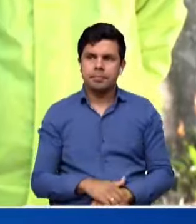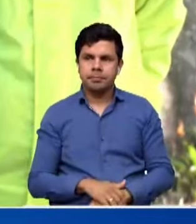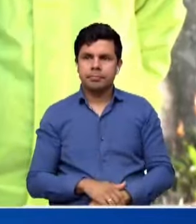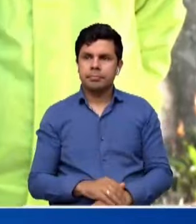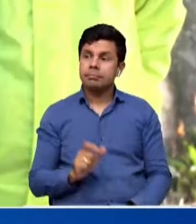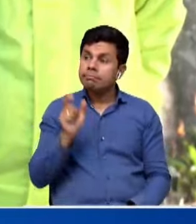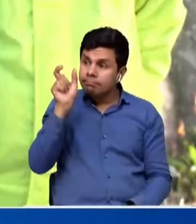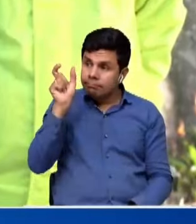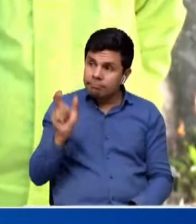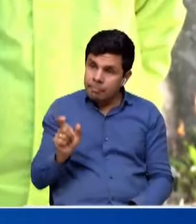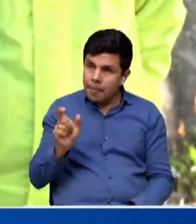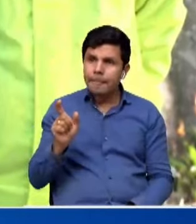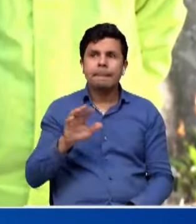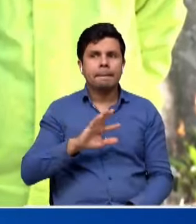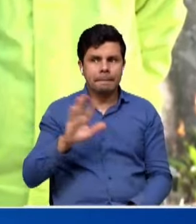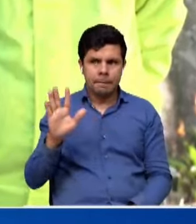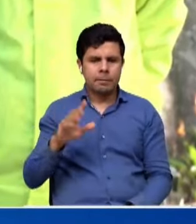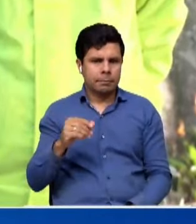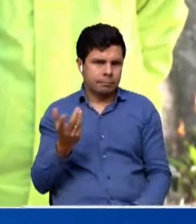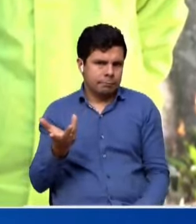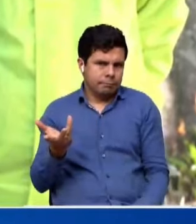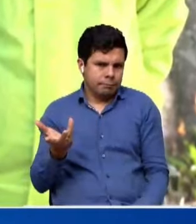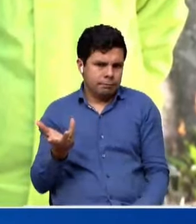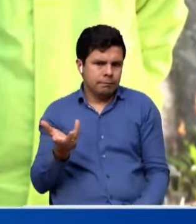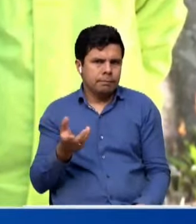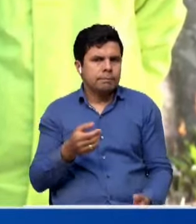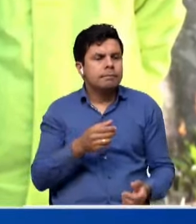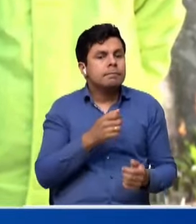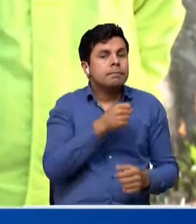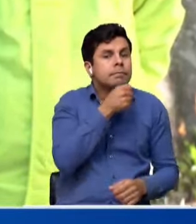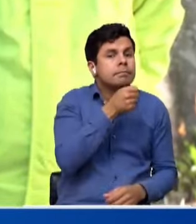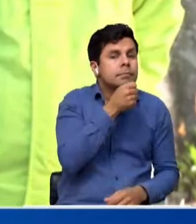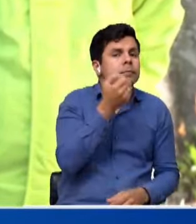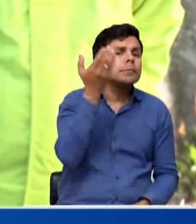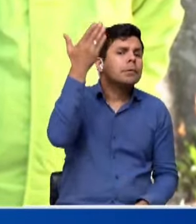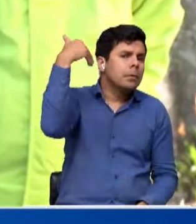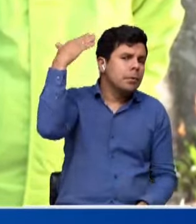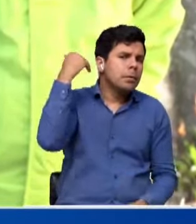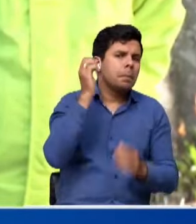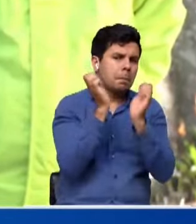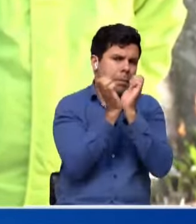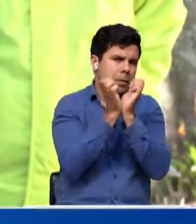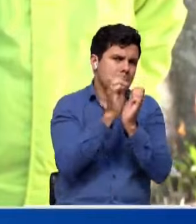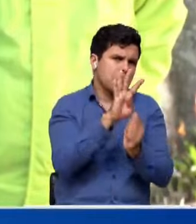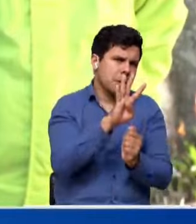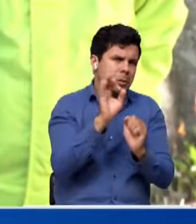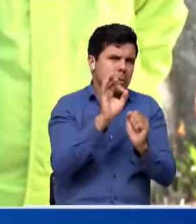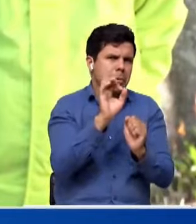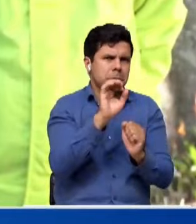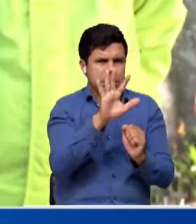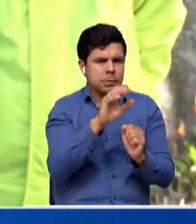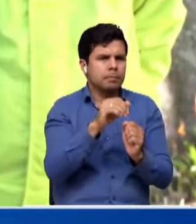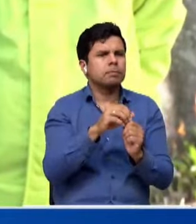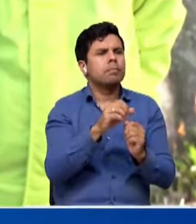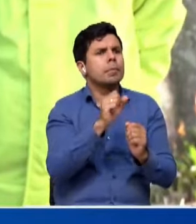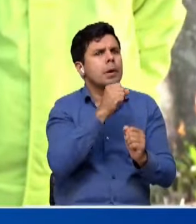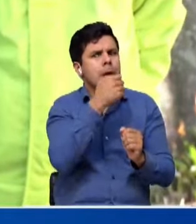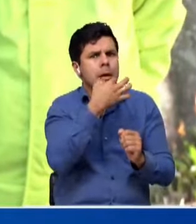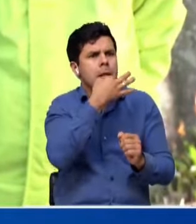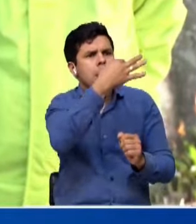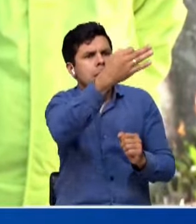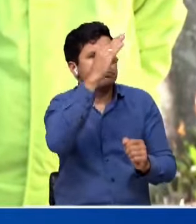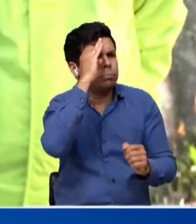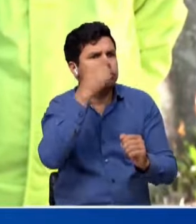que tiene ese valor civil de hacer esta noticia pública el pasado 4 y 5 de mayo, cuando fue intimidado y lo